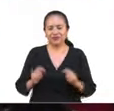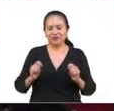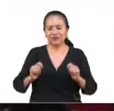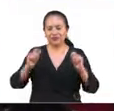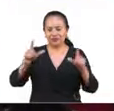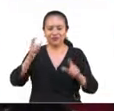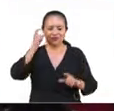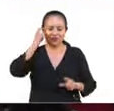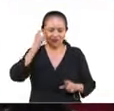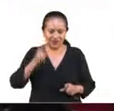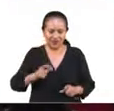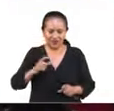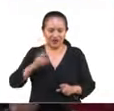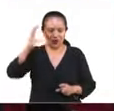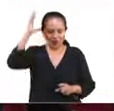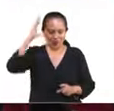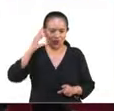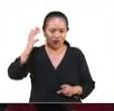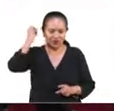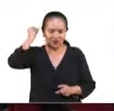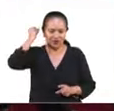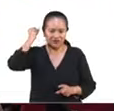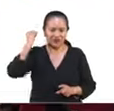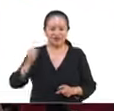Tlaxcala, Guerrero y Morelos,